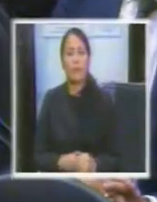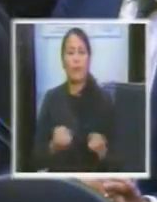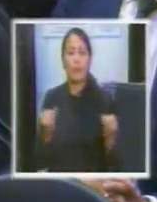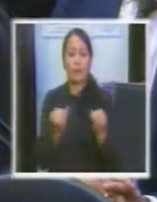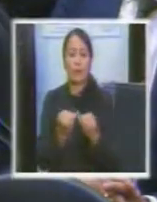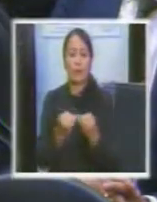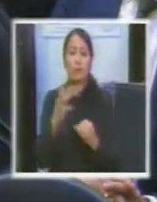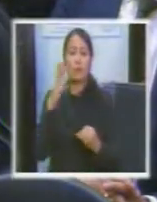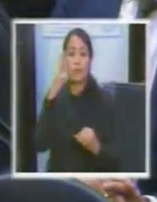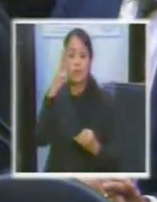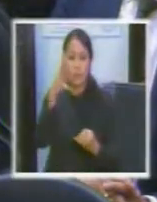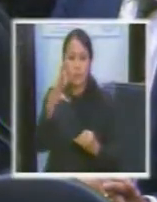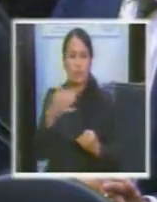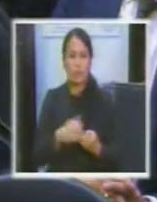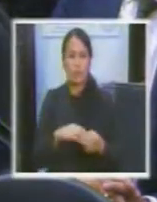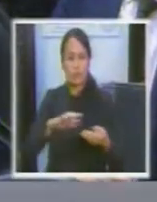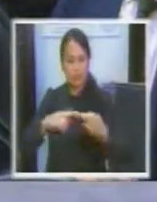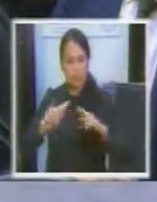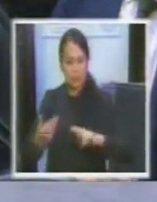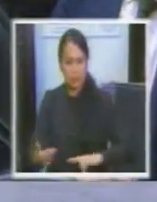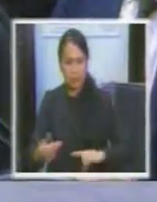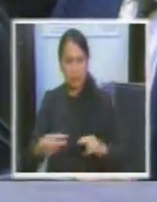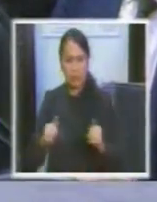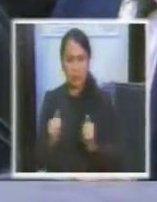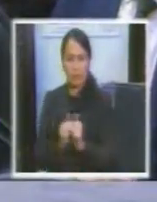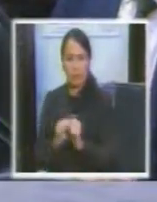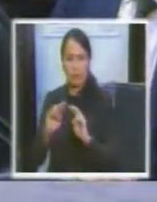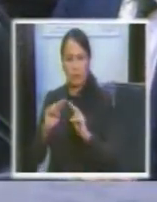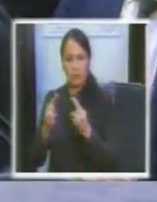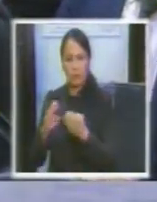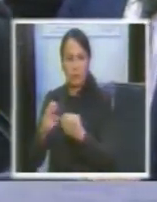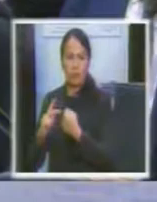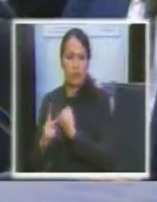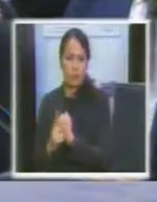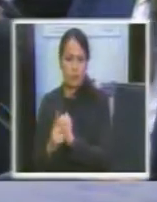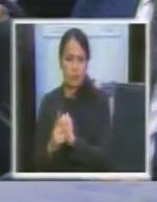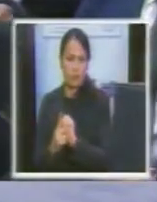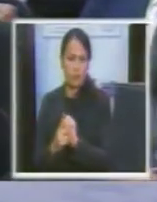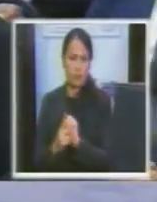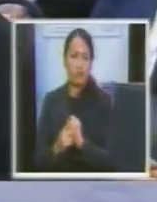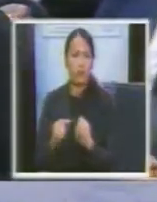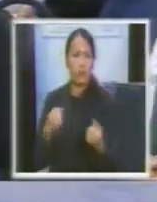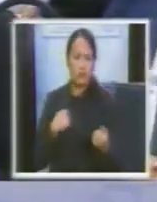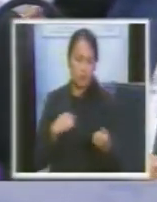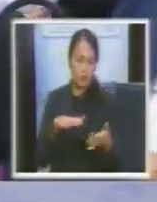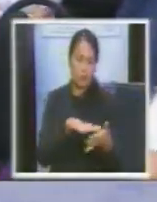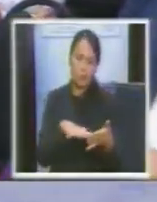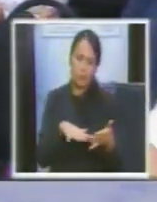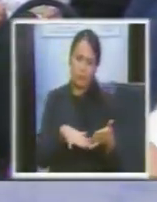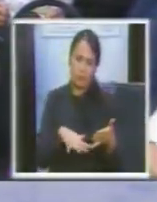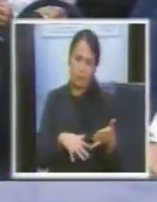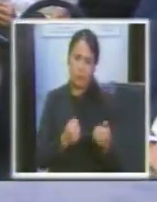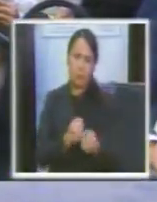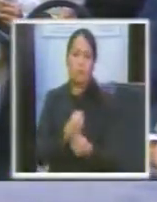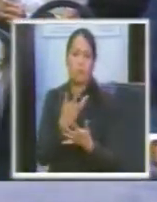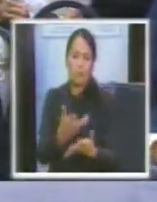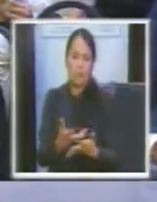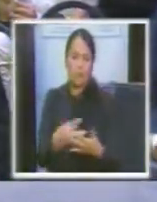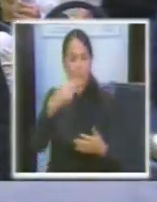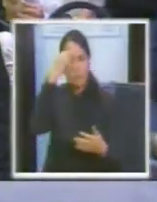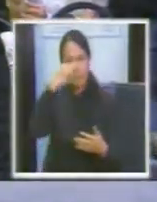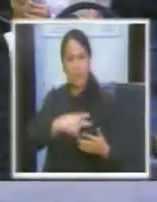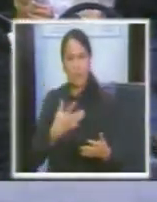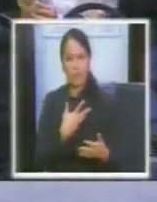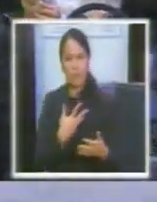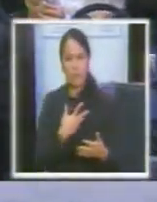para el futuro inmediato de las relaciones entre México y la Unión Europea, ofrezco la siguiente reflexión. México tiene